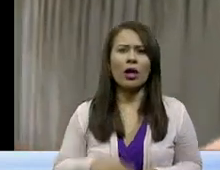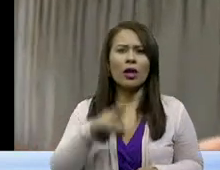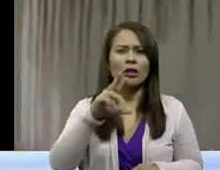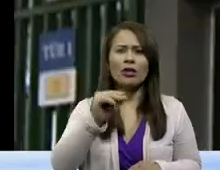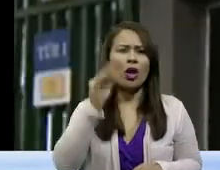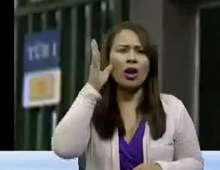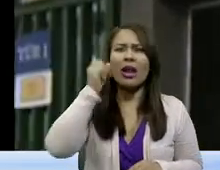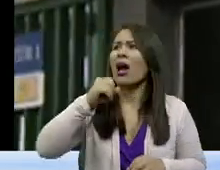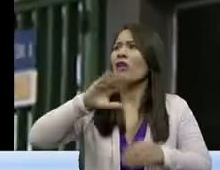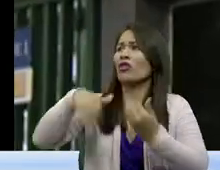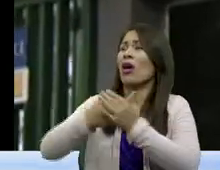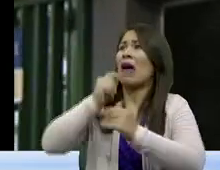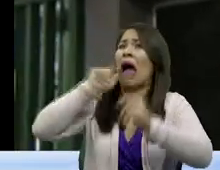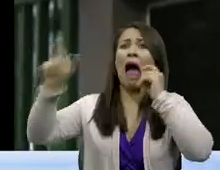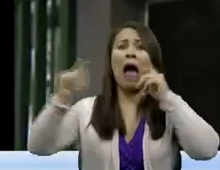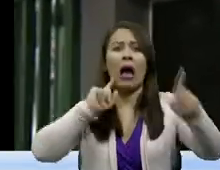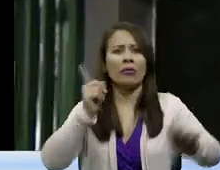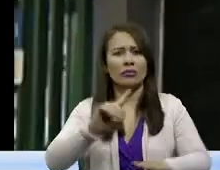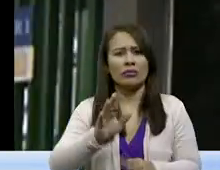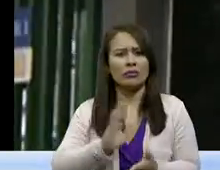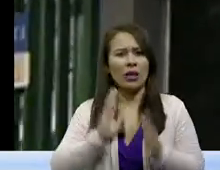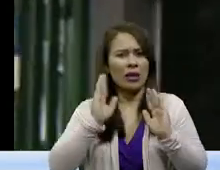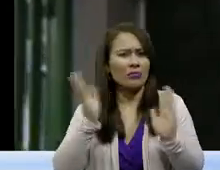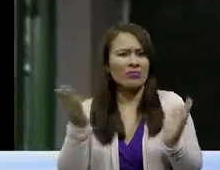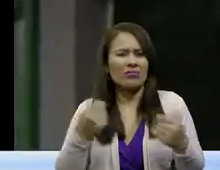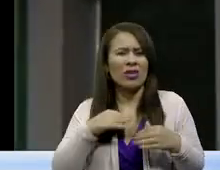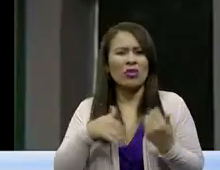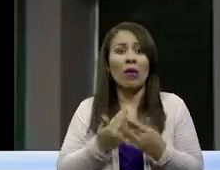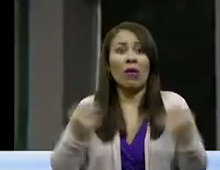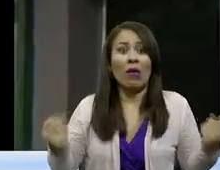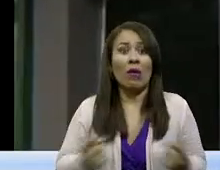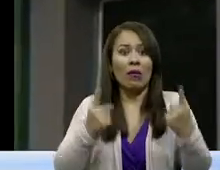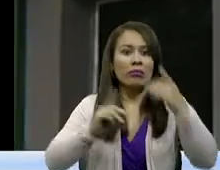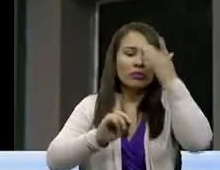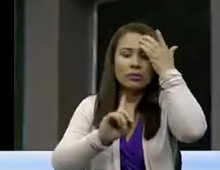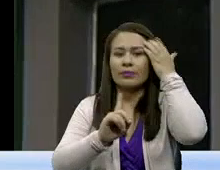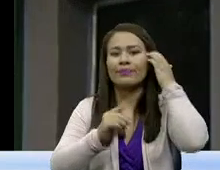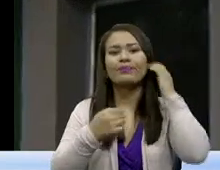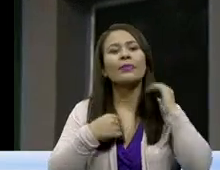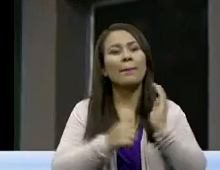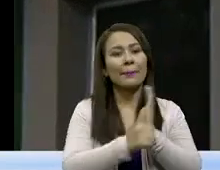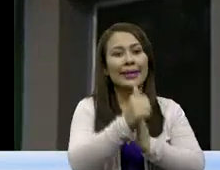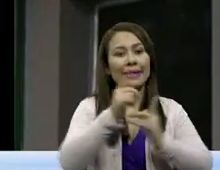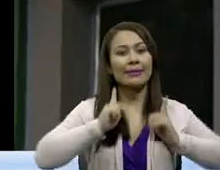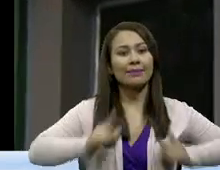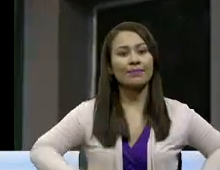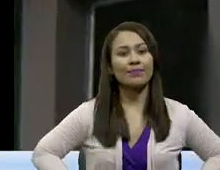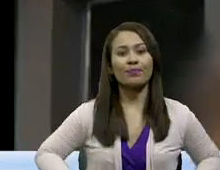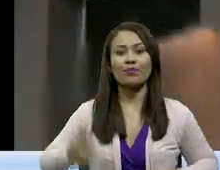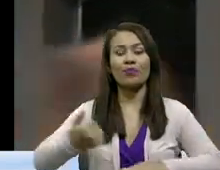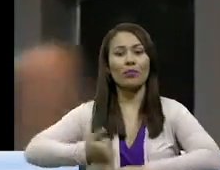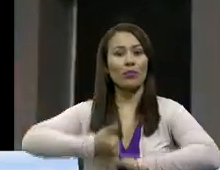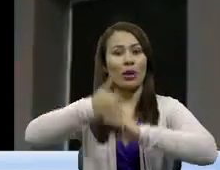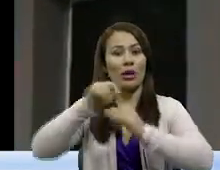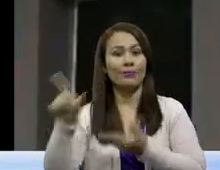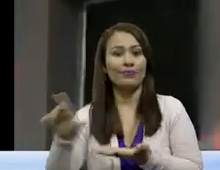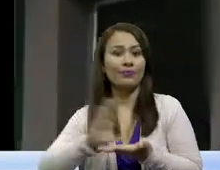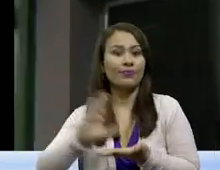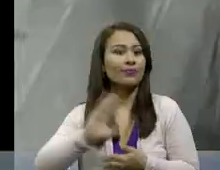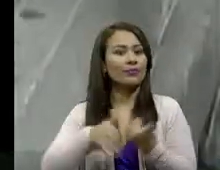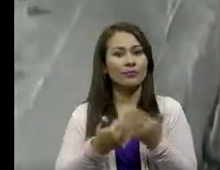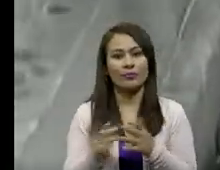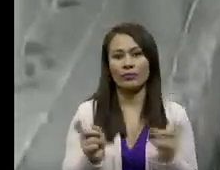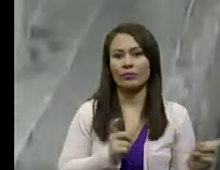para nada. La gente ha sido comunicada, los padres han sido comunicados de que el Ministerio de Salud está tomando las medidas junto con las autoridades del colegio y ellos están manejando la